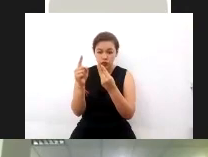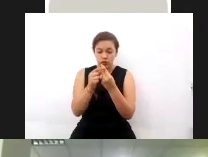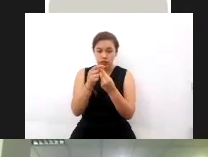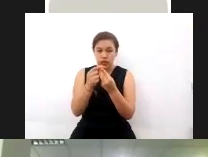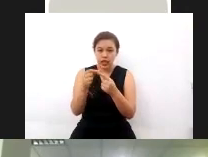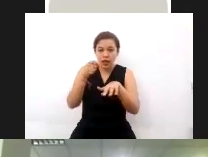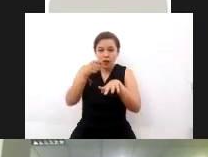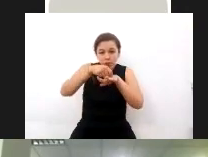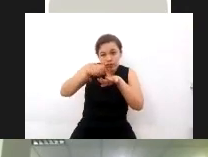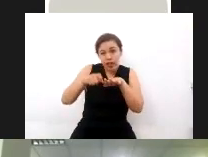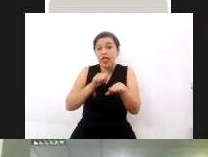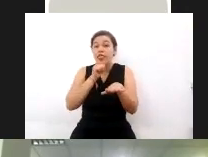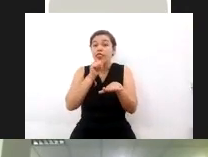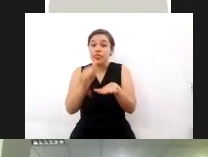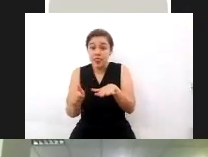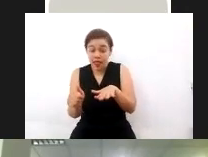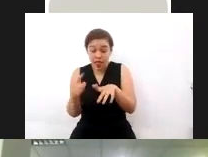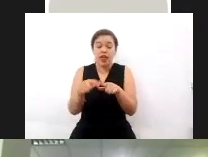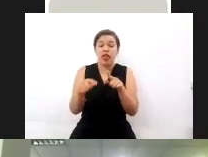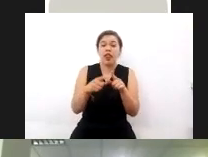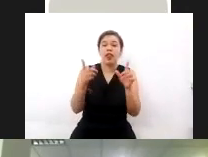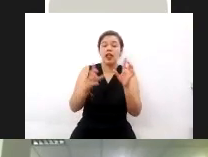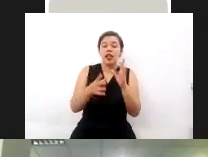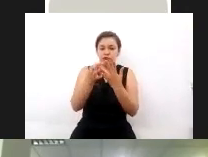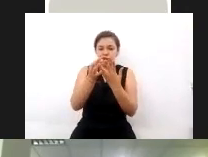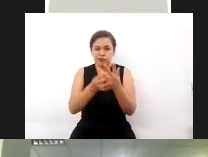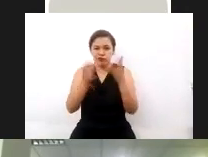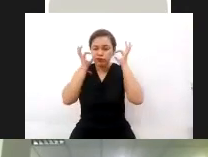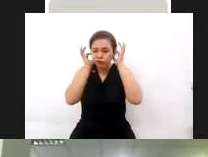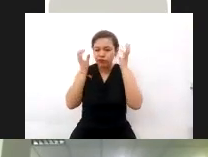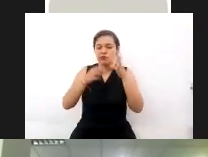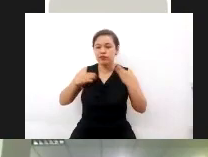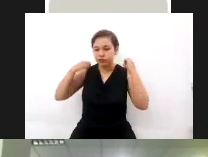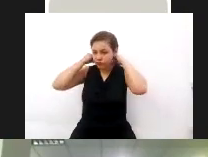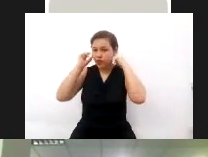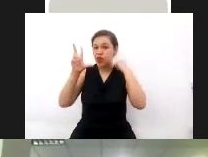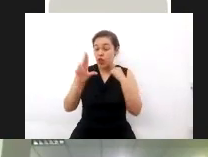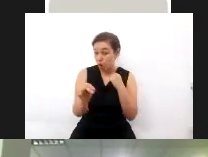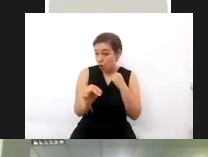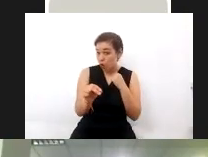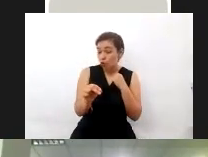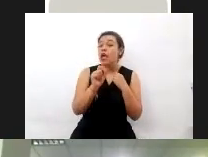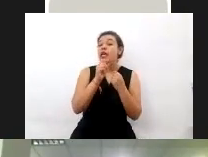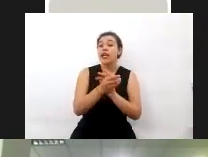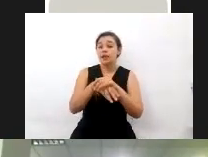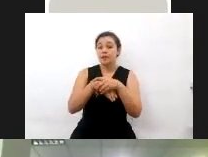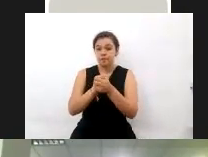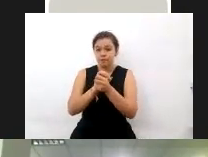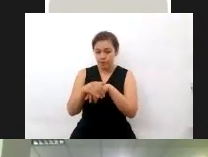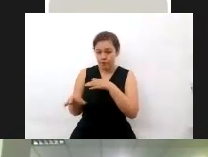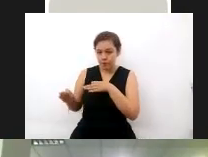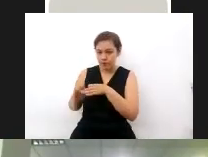esmalte, sin utilizar joyería y se tienen que estar lavando constantemente. Si es posible adoptar